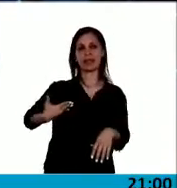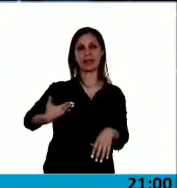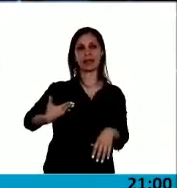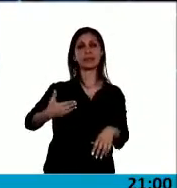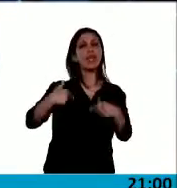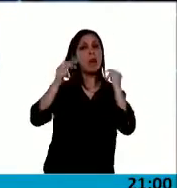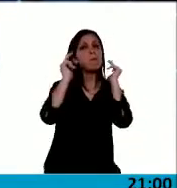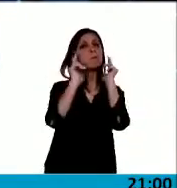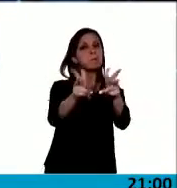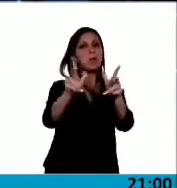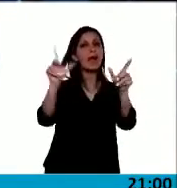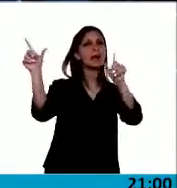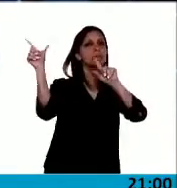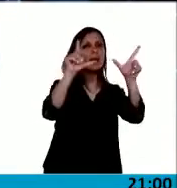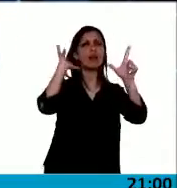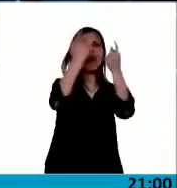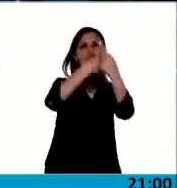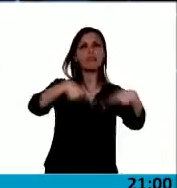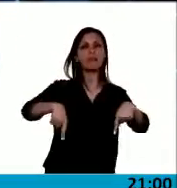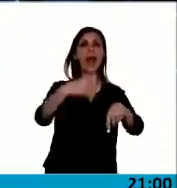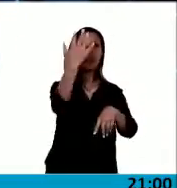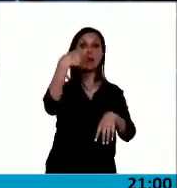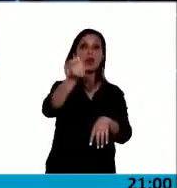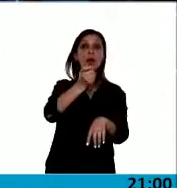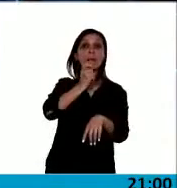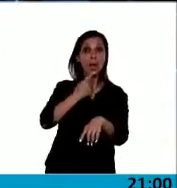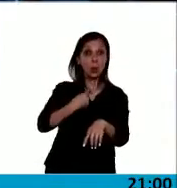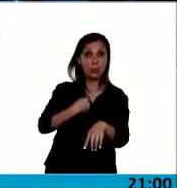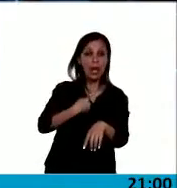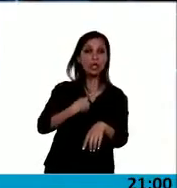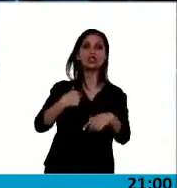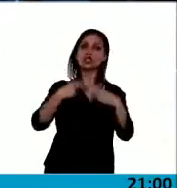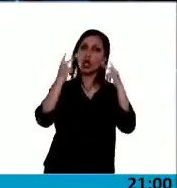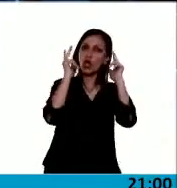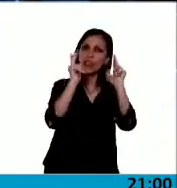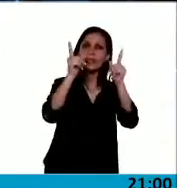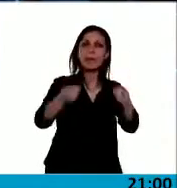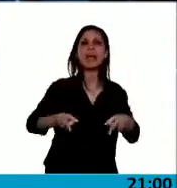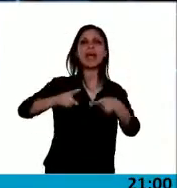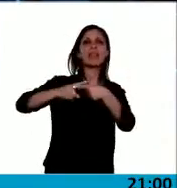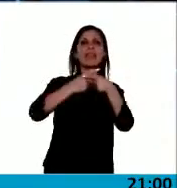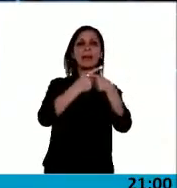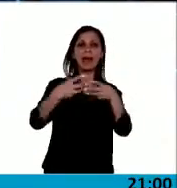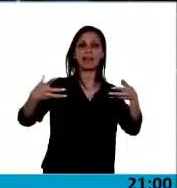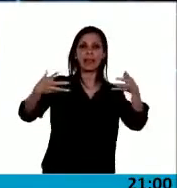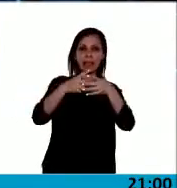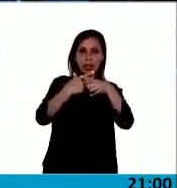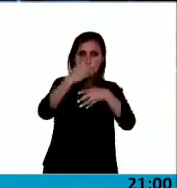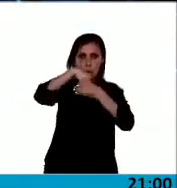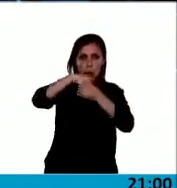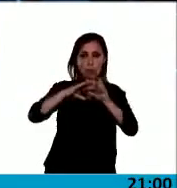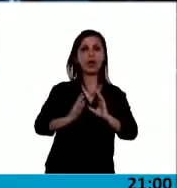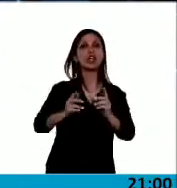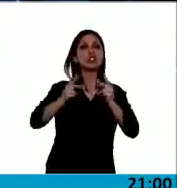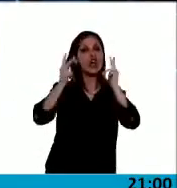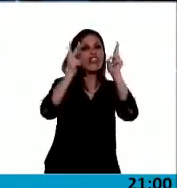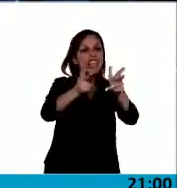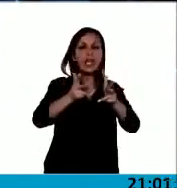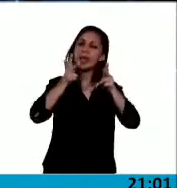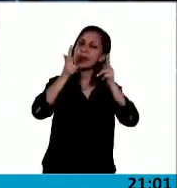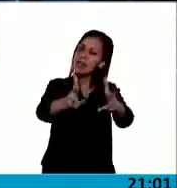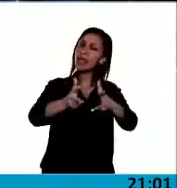en los medios de comunicación cuando pusieron un micrófono, lo dije en el debate de nuestro bloque, lo dije en cada oportunidad que